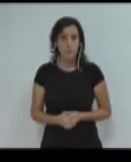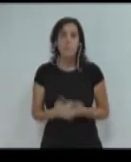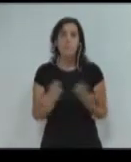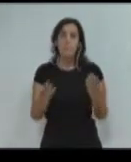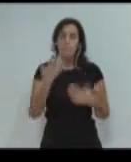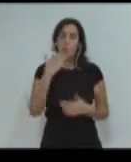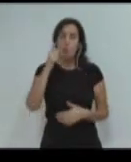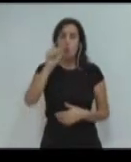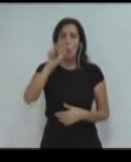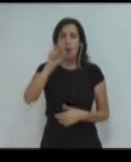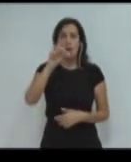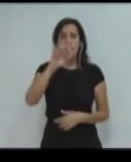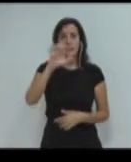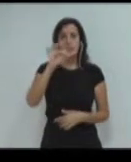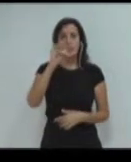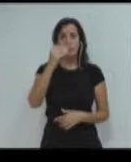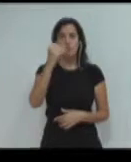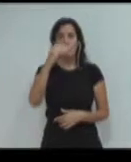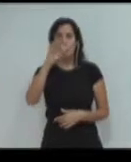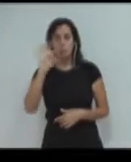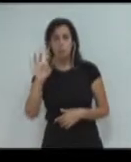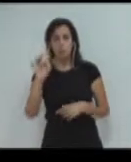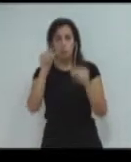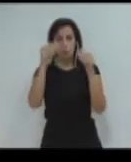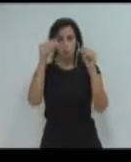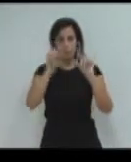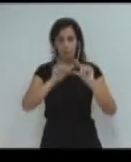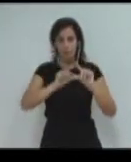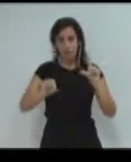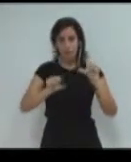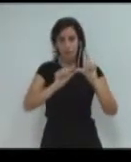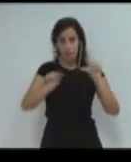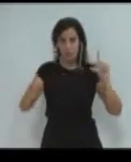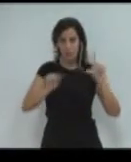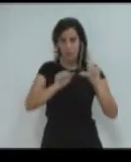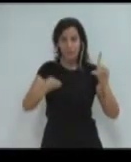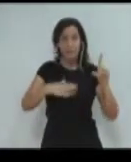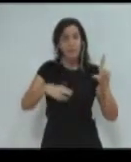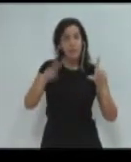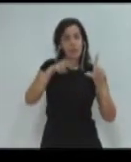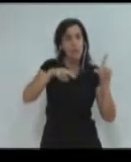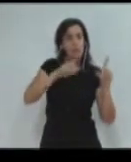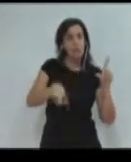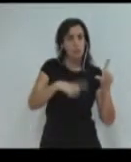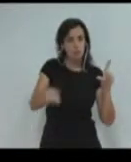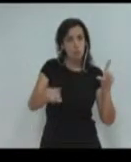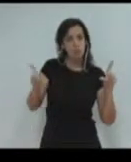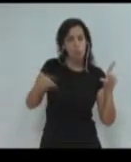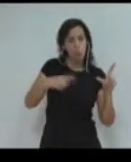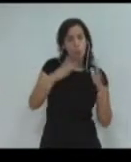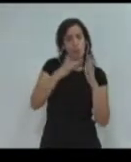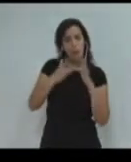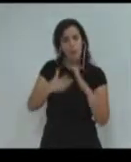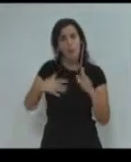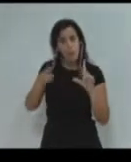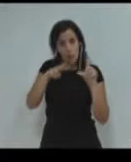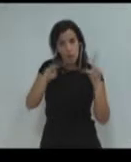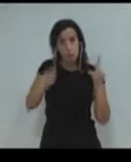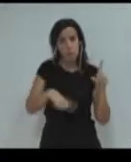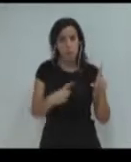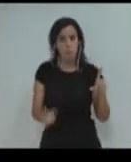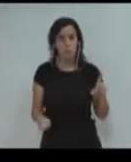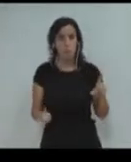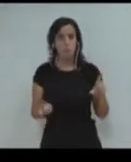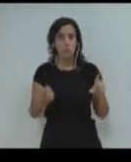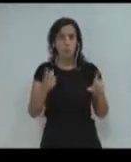como artefacto, Se tú puede. le dices en el lector de pantalla si quieres que te lea los artefactos, es decir, todas las páginas por las que tiene que pasar. Me